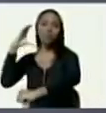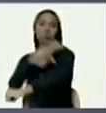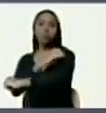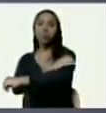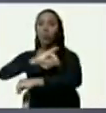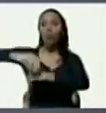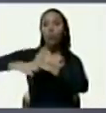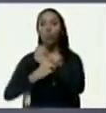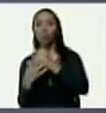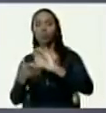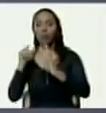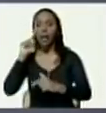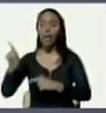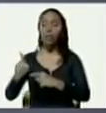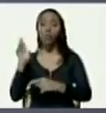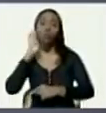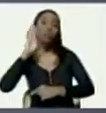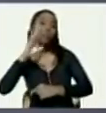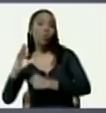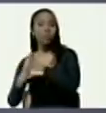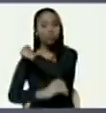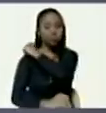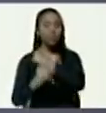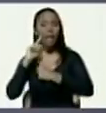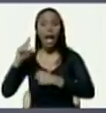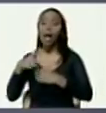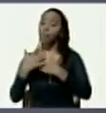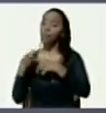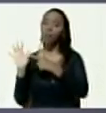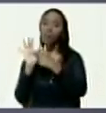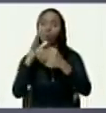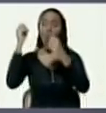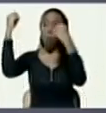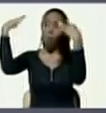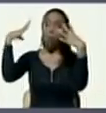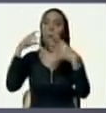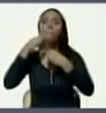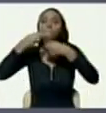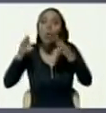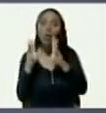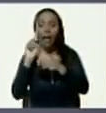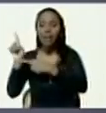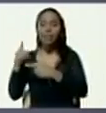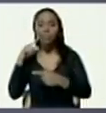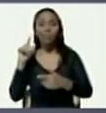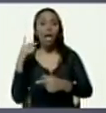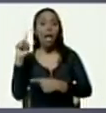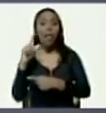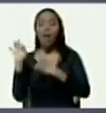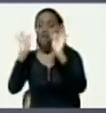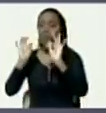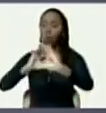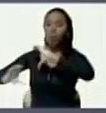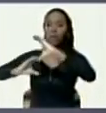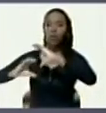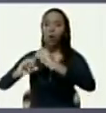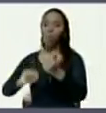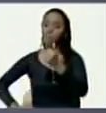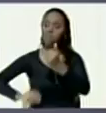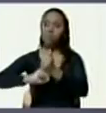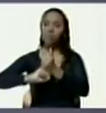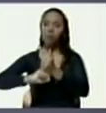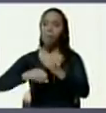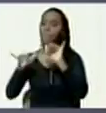Guaidó, y los casos de corrupción que han salido a la luz pública, precisamente de los medios de comunicación que apoyan al